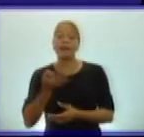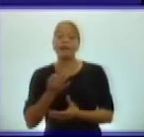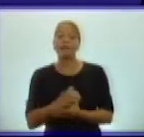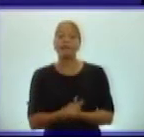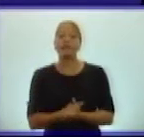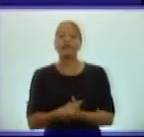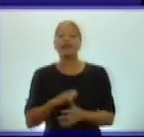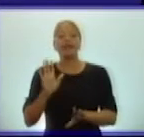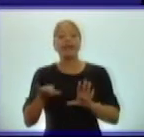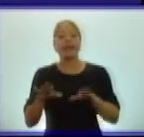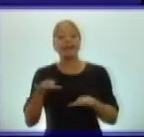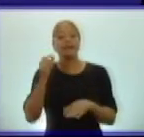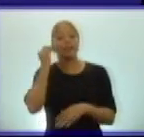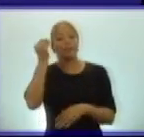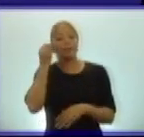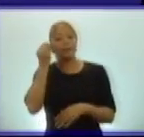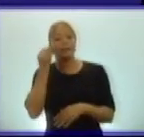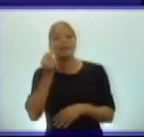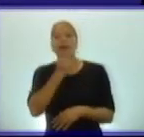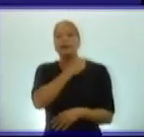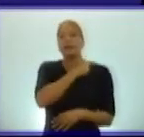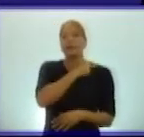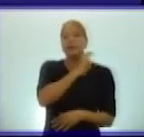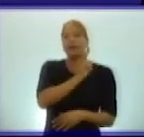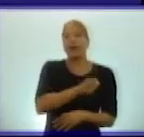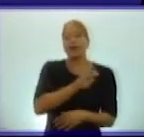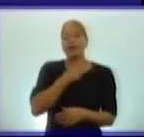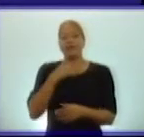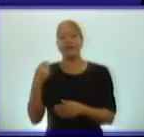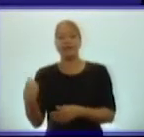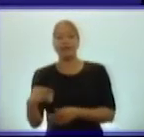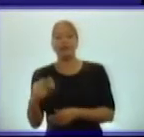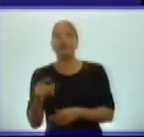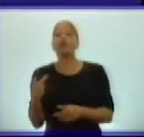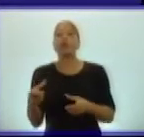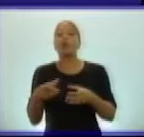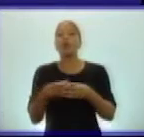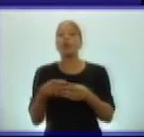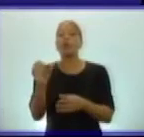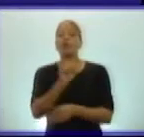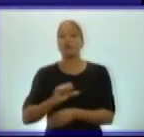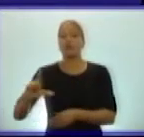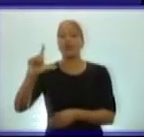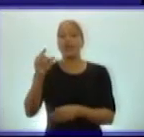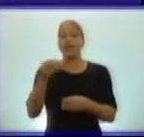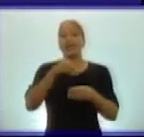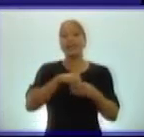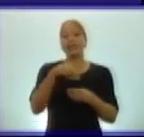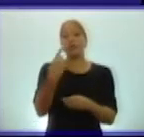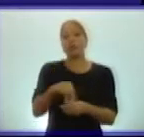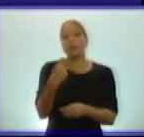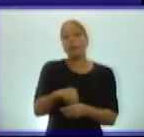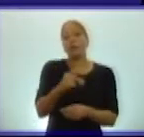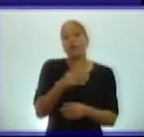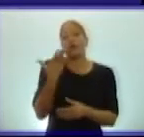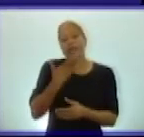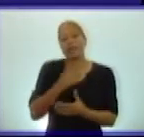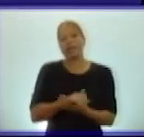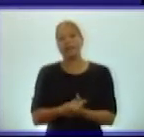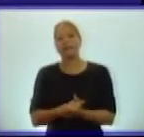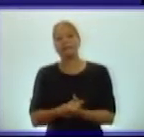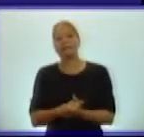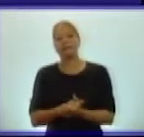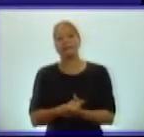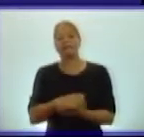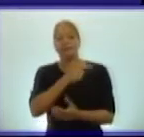muchas veces piensan en explotadores y en explotados. No, esos son grupos sociales. Y dentro de los explotadores, ¿quiénes estaban en ese feudo, en